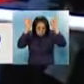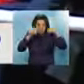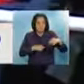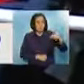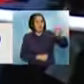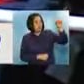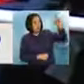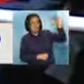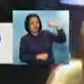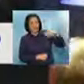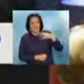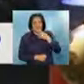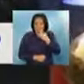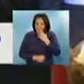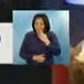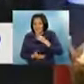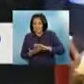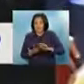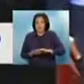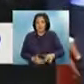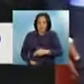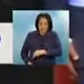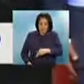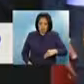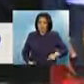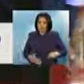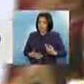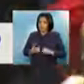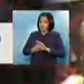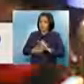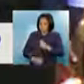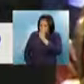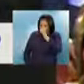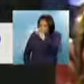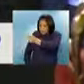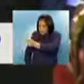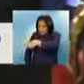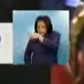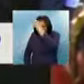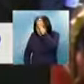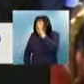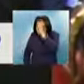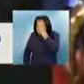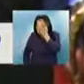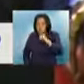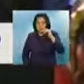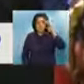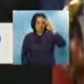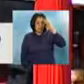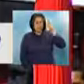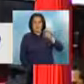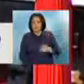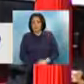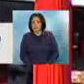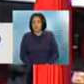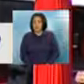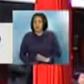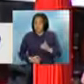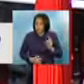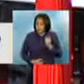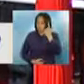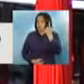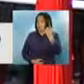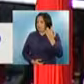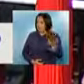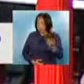Y entre risas y bromas, el ministro de Defensa terminó por entregarle una gorra de la Policía Nacional. Por primera